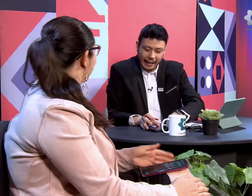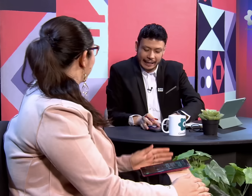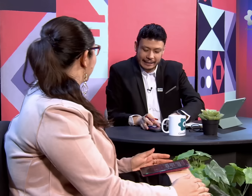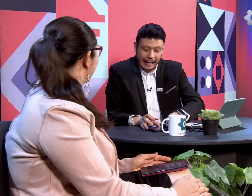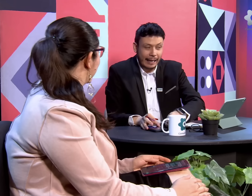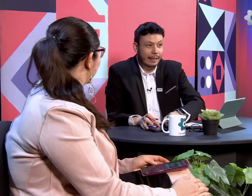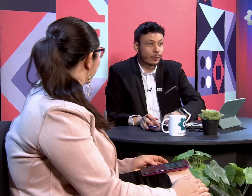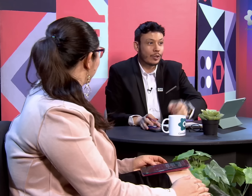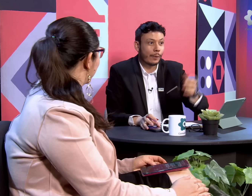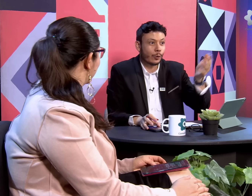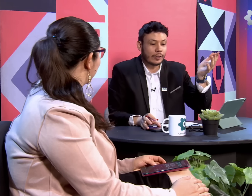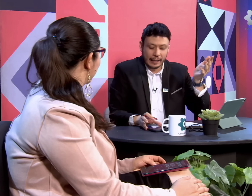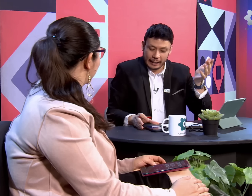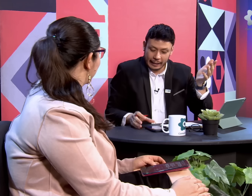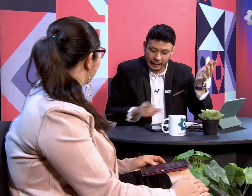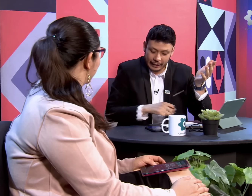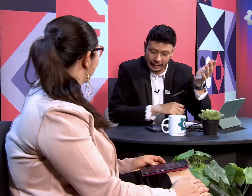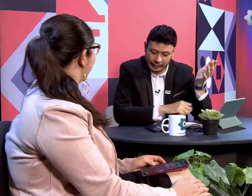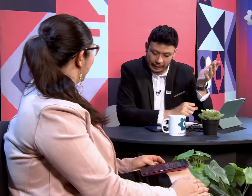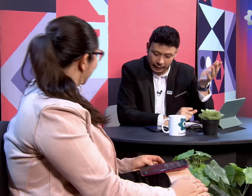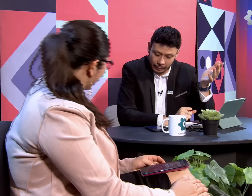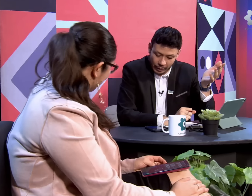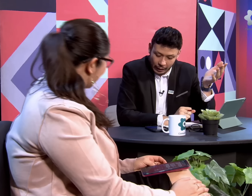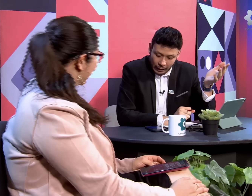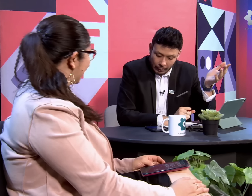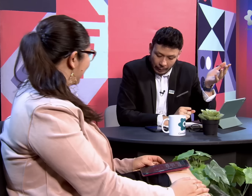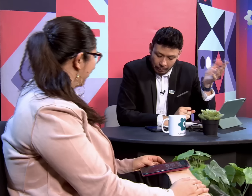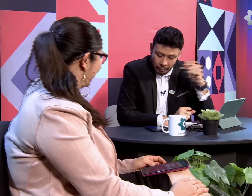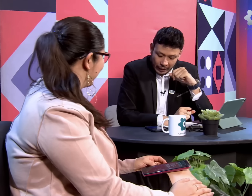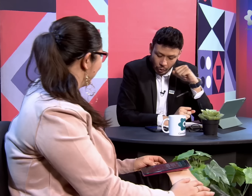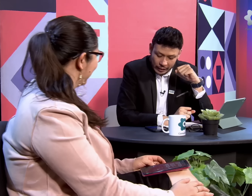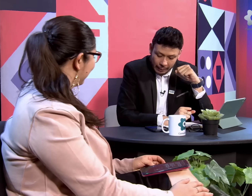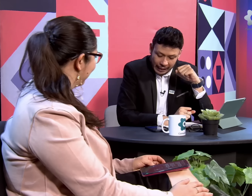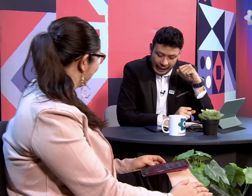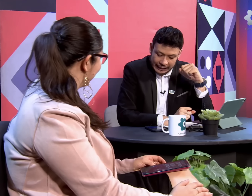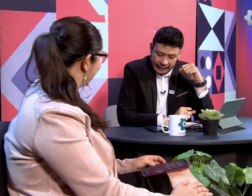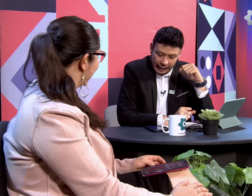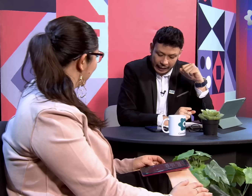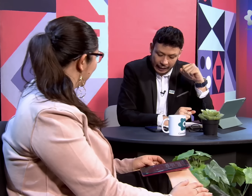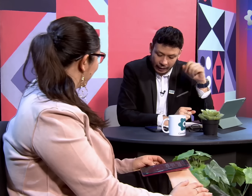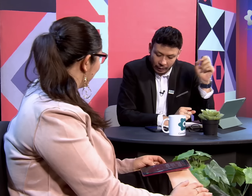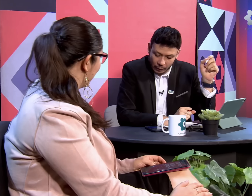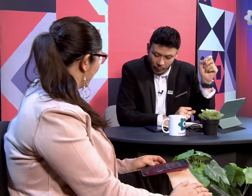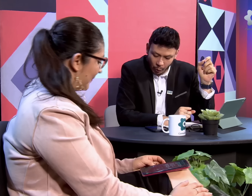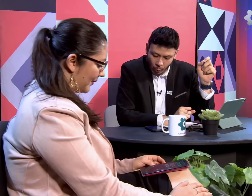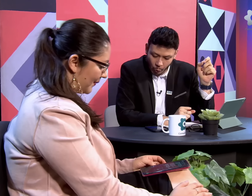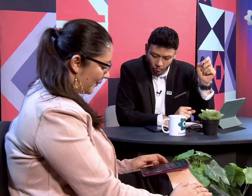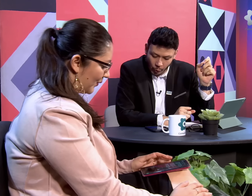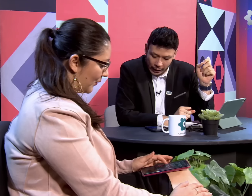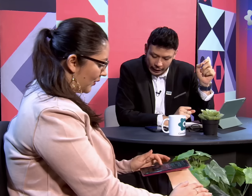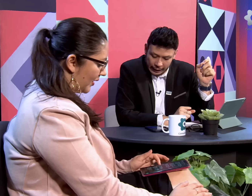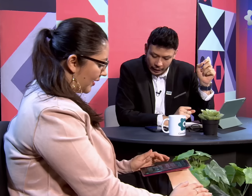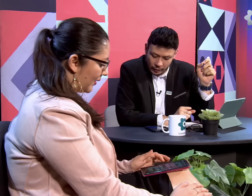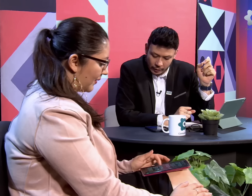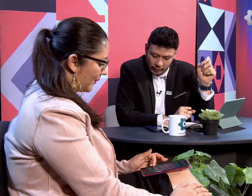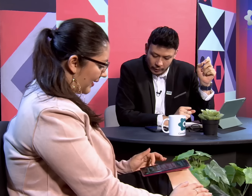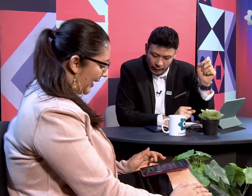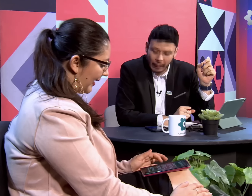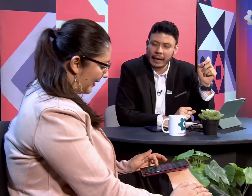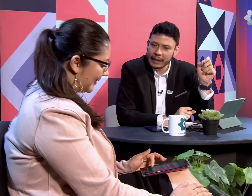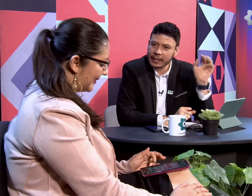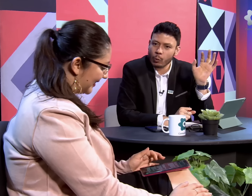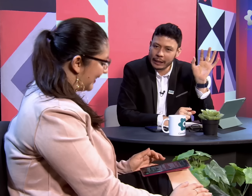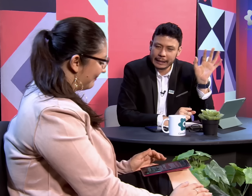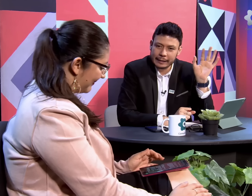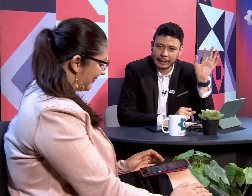Pues mira, es un debut de esta persona, se llama Laisha Wilkins. Se